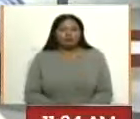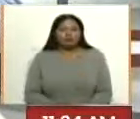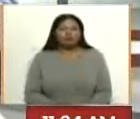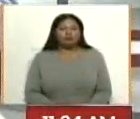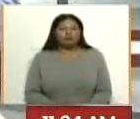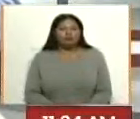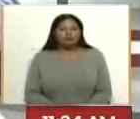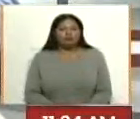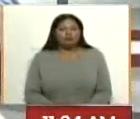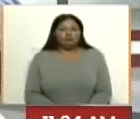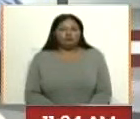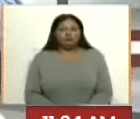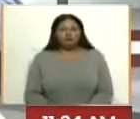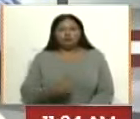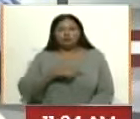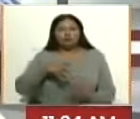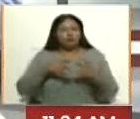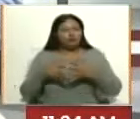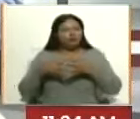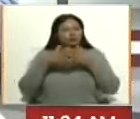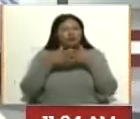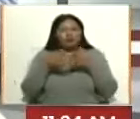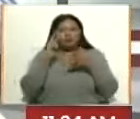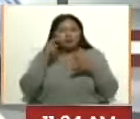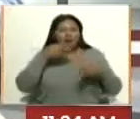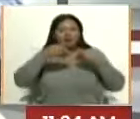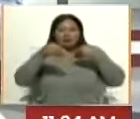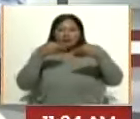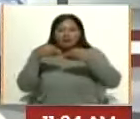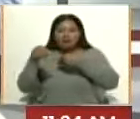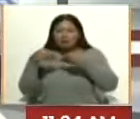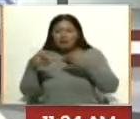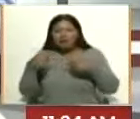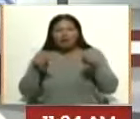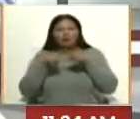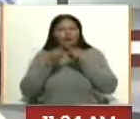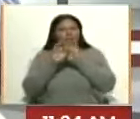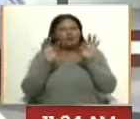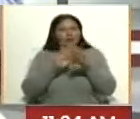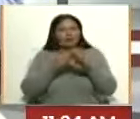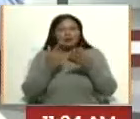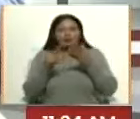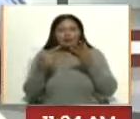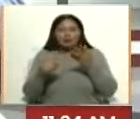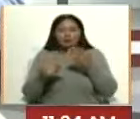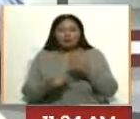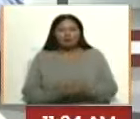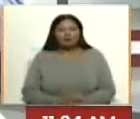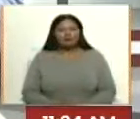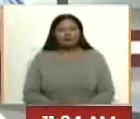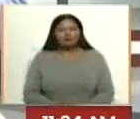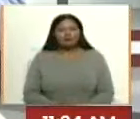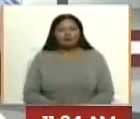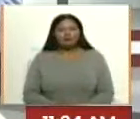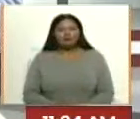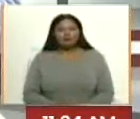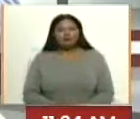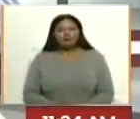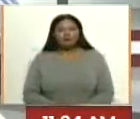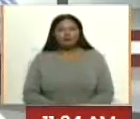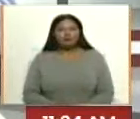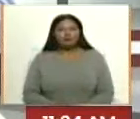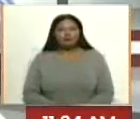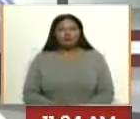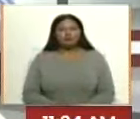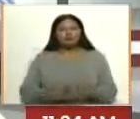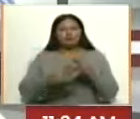los Estados Unidos. Ahora, Estados Unidos ha flexibilizado. Sí, flexibilizó porque, entre otras cosas, primero está la voluntad inquebrantable de todo un pueblo,